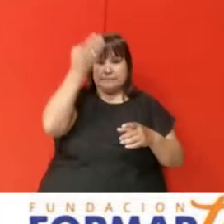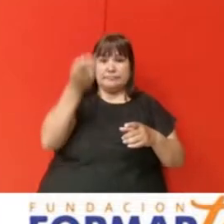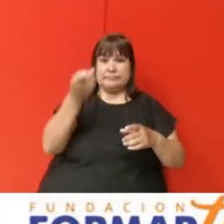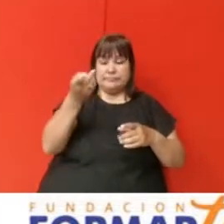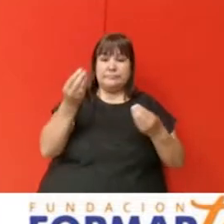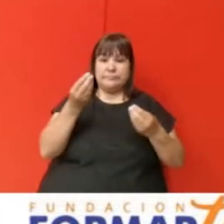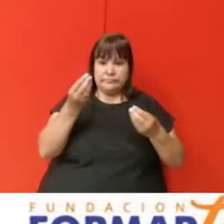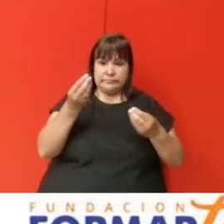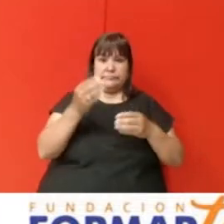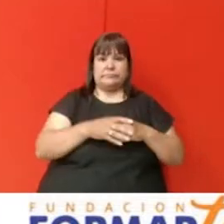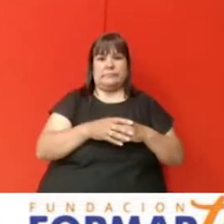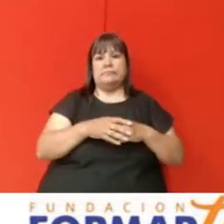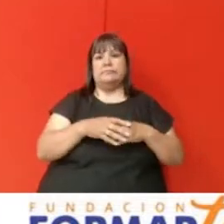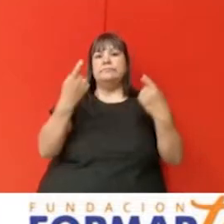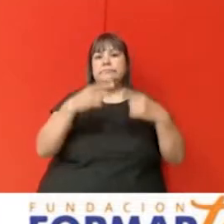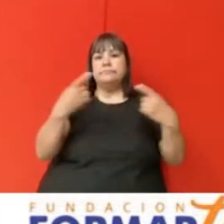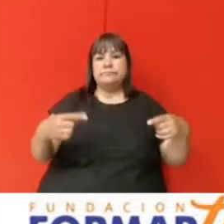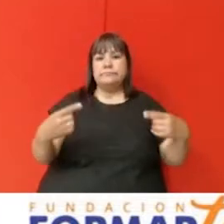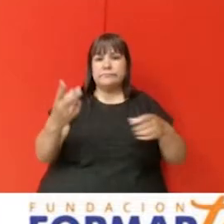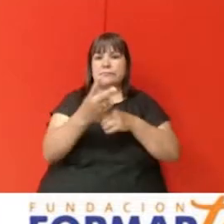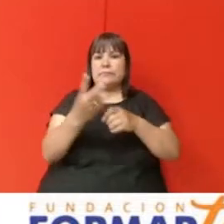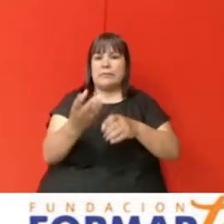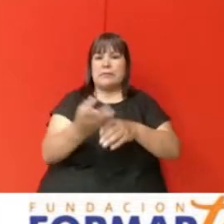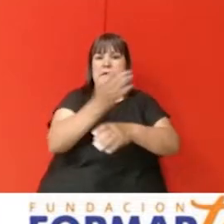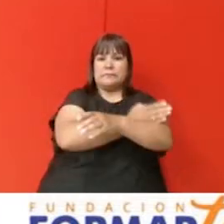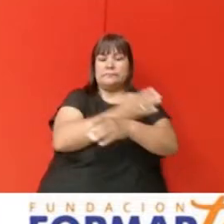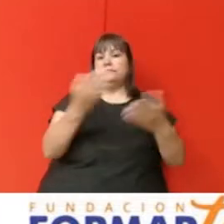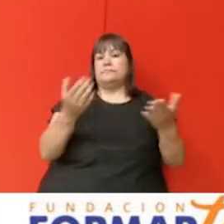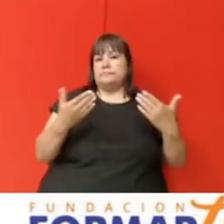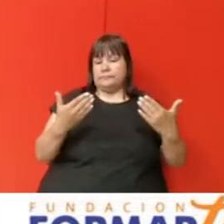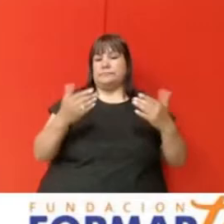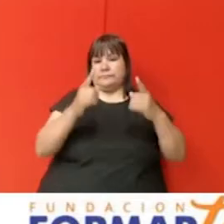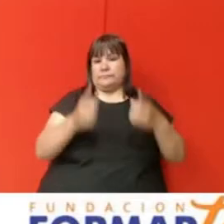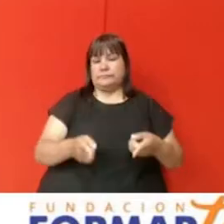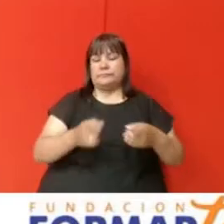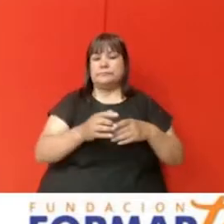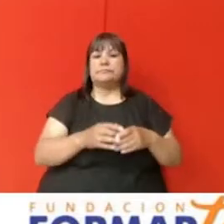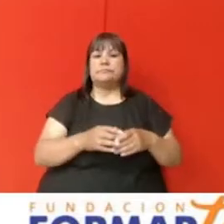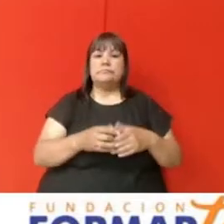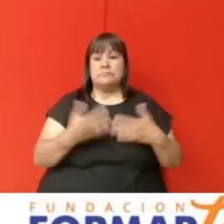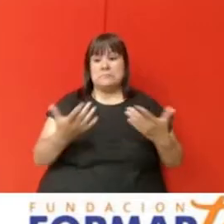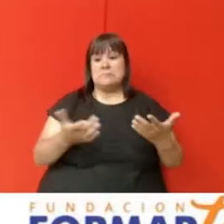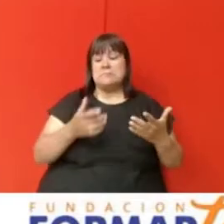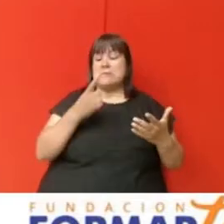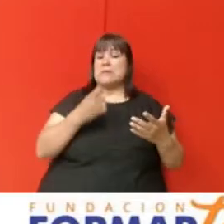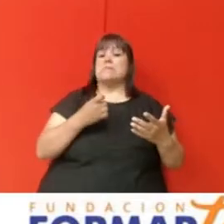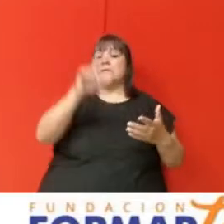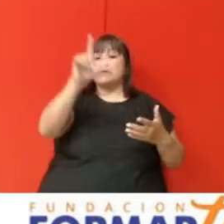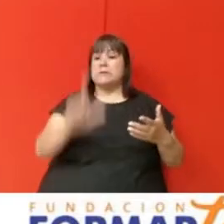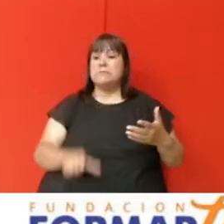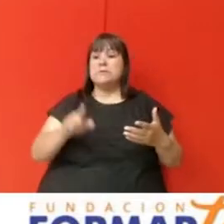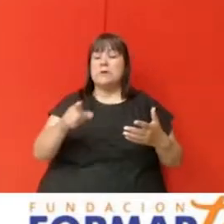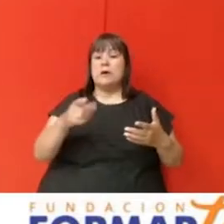Prevenir ¿qué cosa? El aislamiento psicofísico, que muchas veces lo vemos en nuestros pacientes internados de